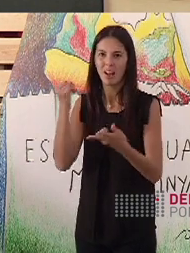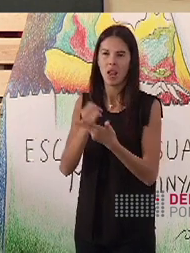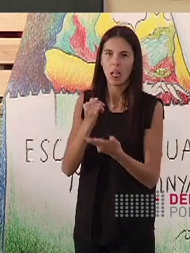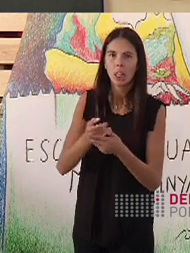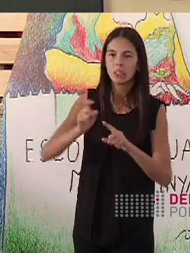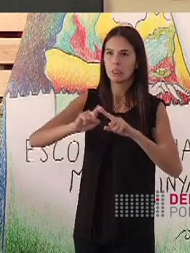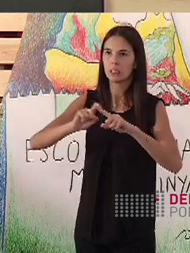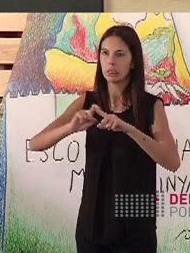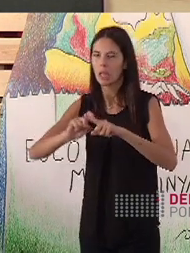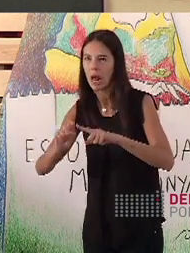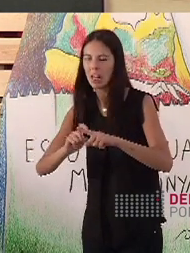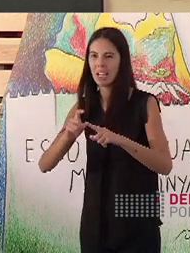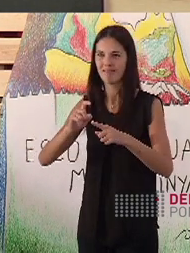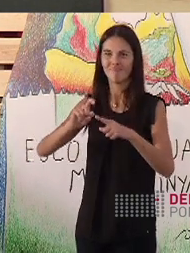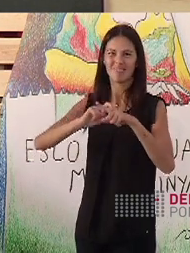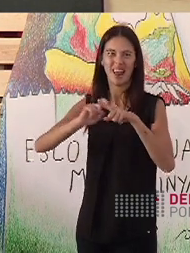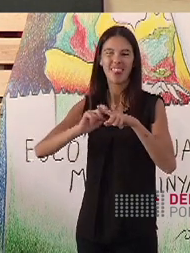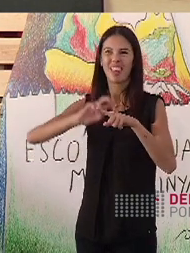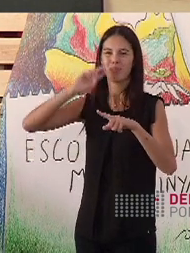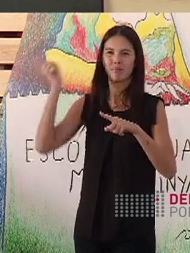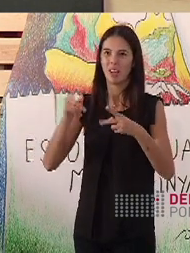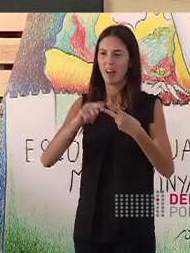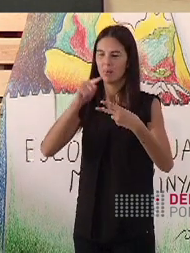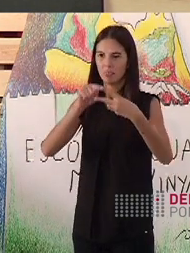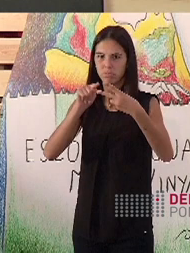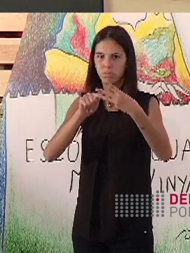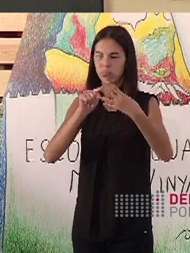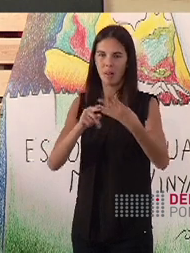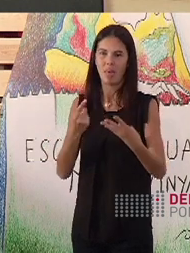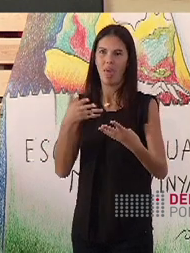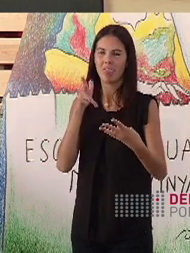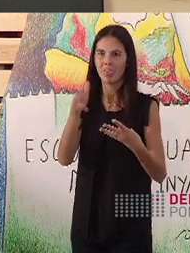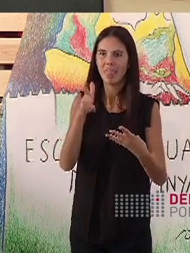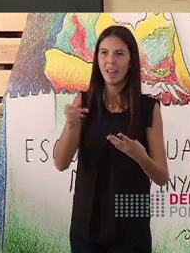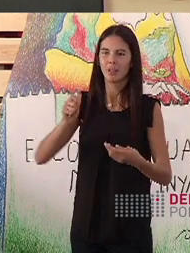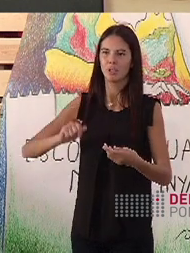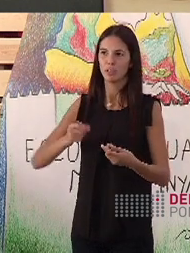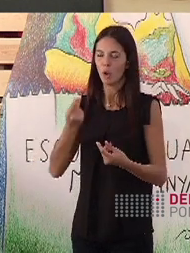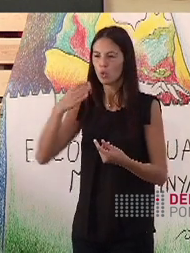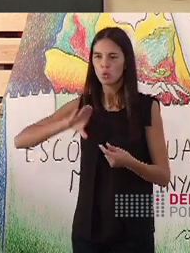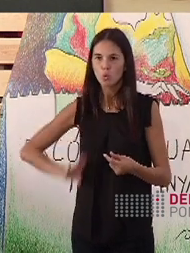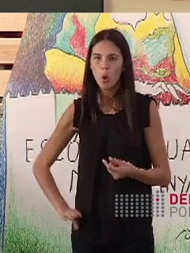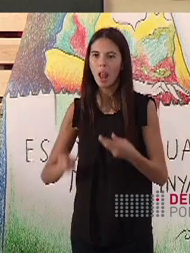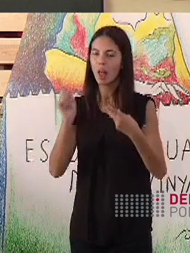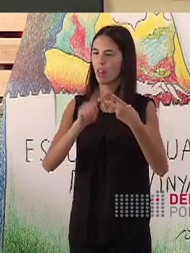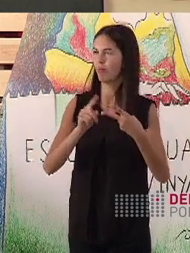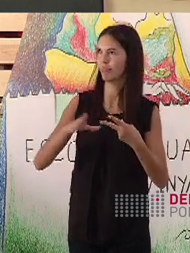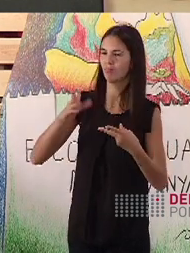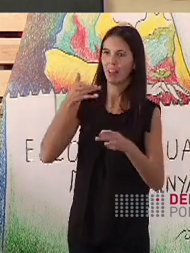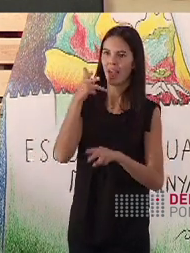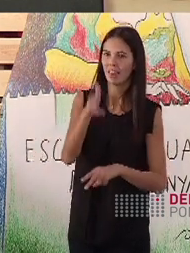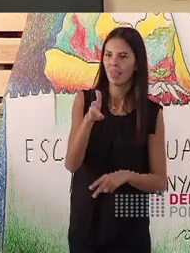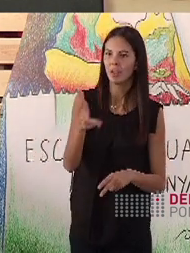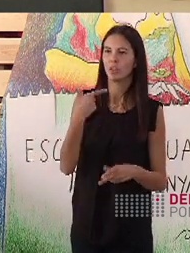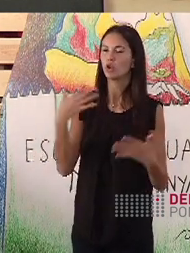por no hablar de miles de cosas, pero estamos hablando todo el día, ¿no? De brecha salarial, de techo de cristal, hablamos de que todos los cuidados